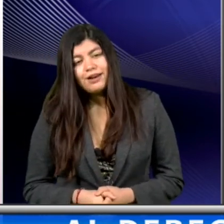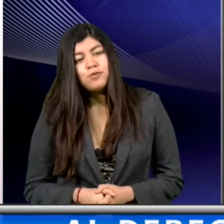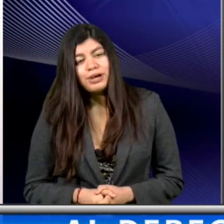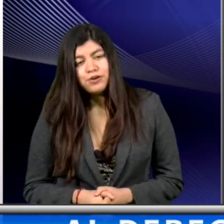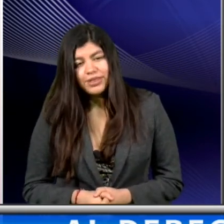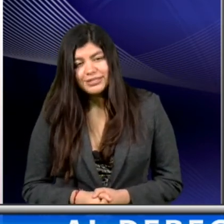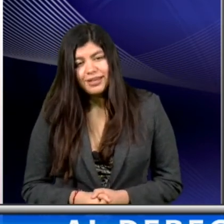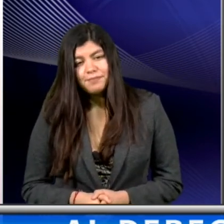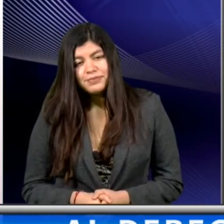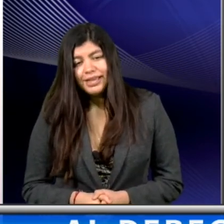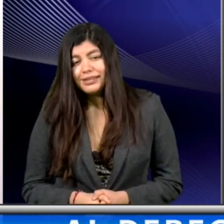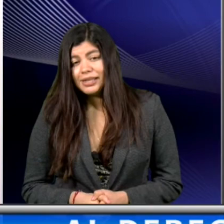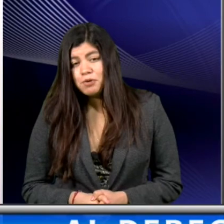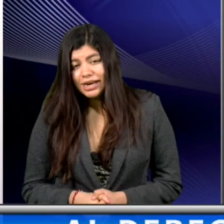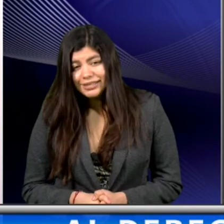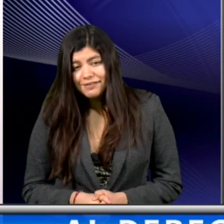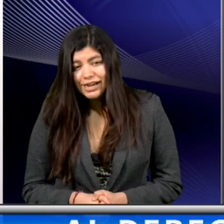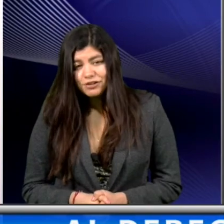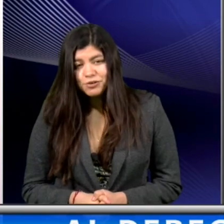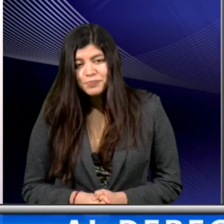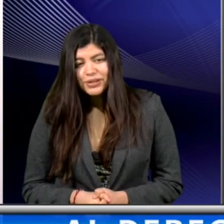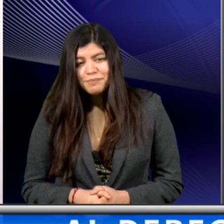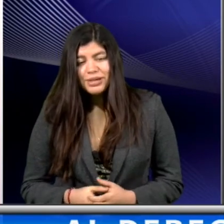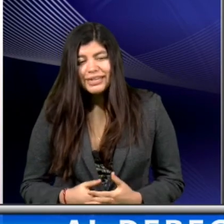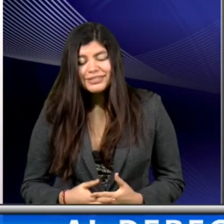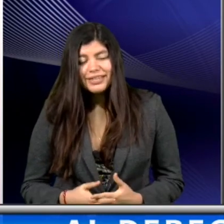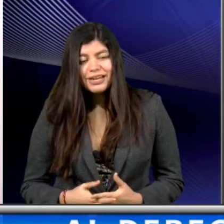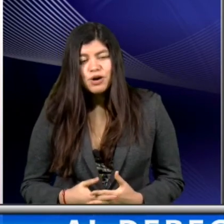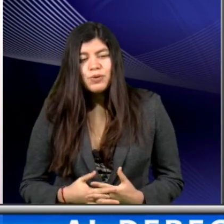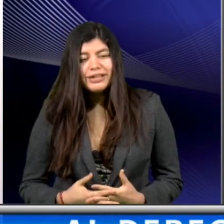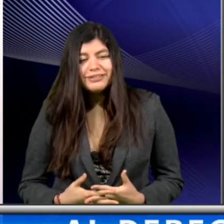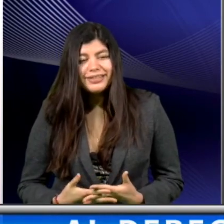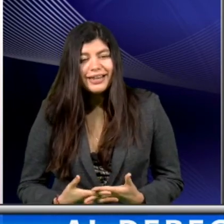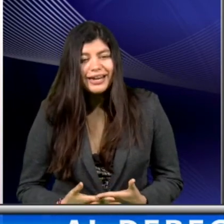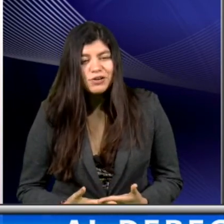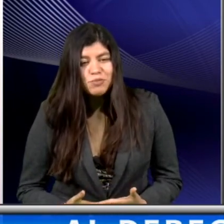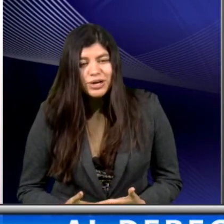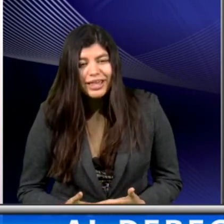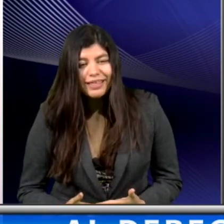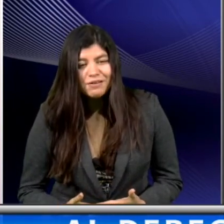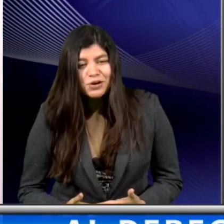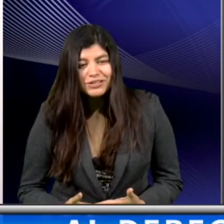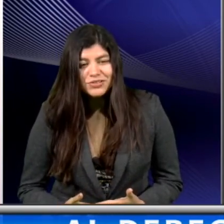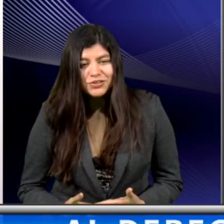sociedad lo mejor de sí. Entendemos que el trabajo viene a ser una entrega a la